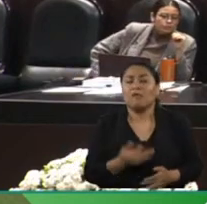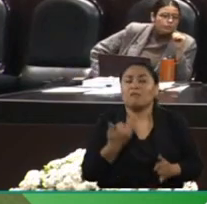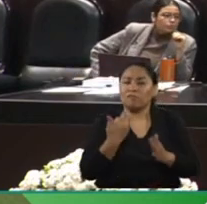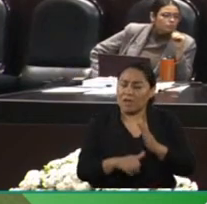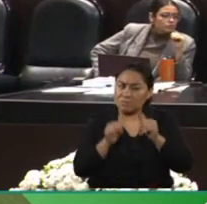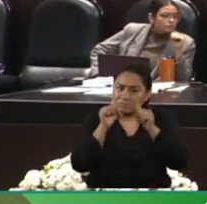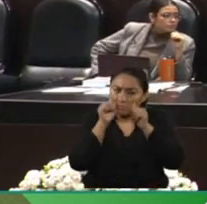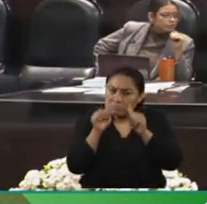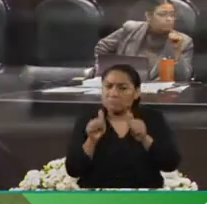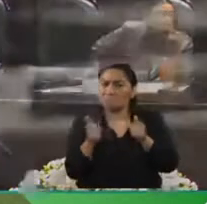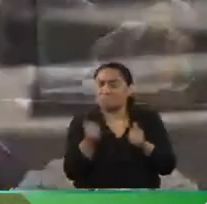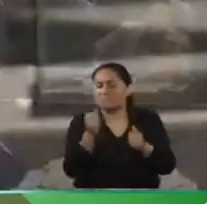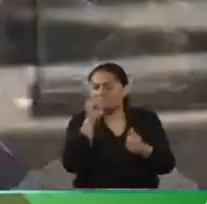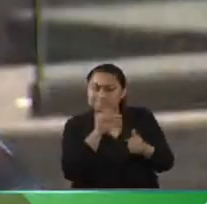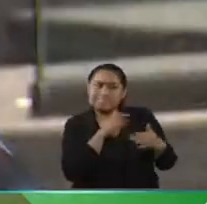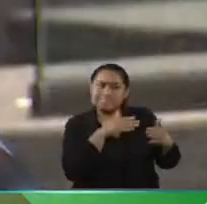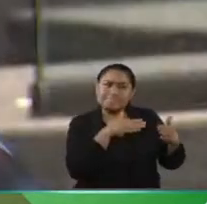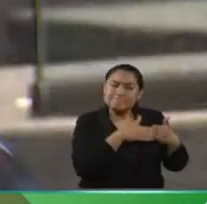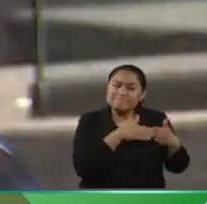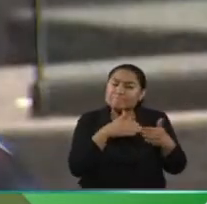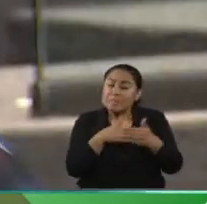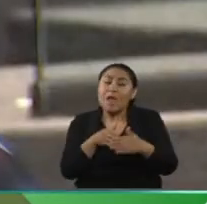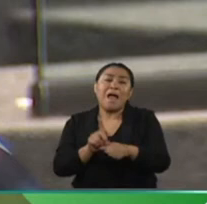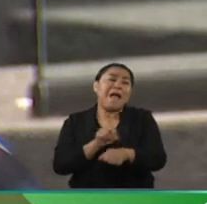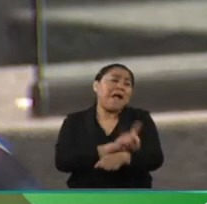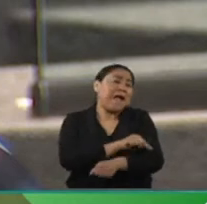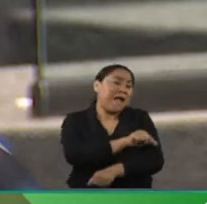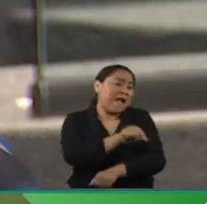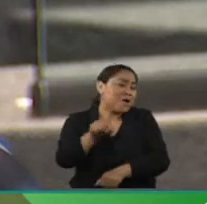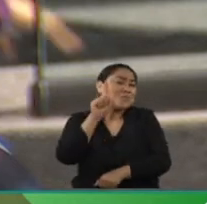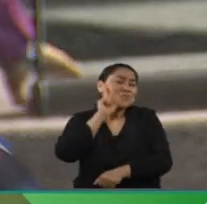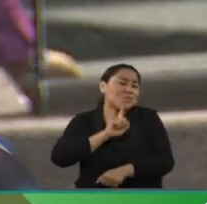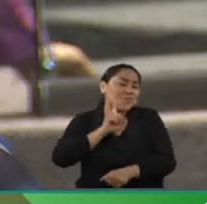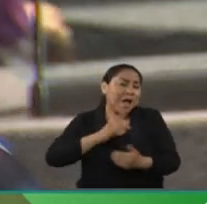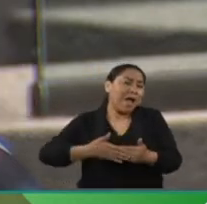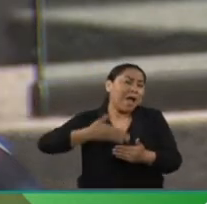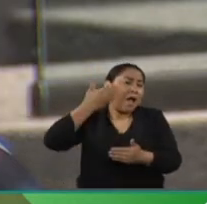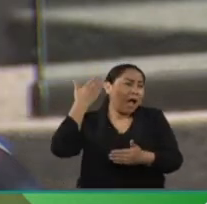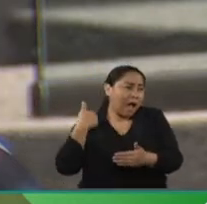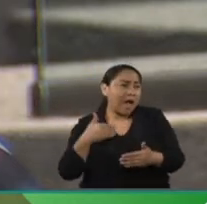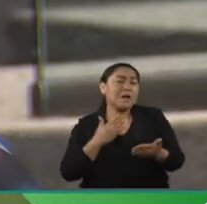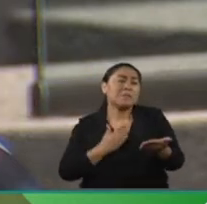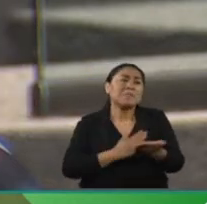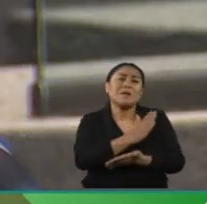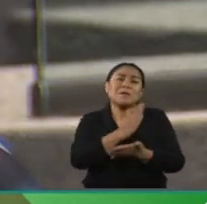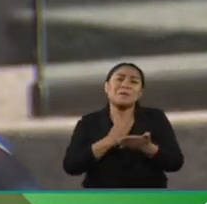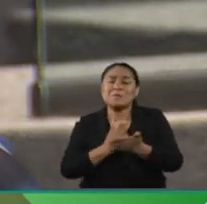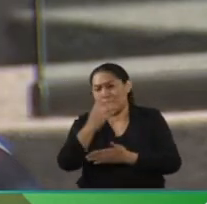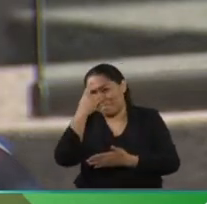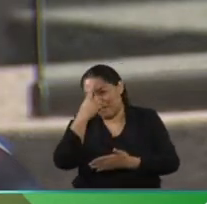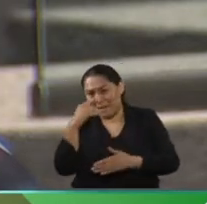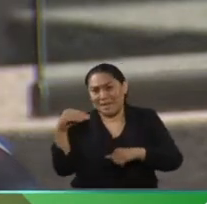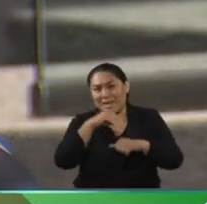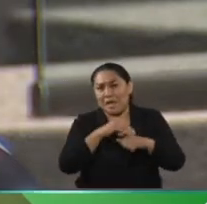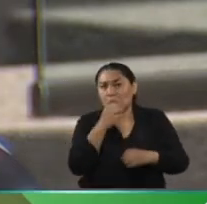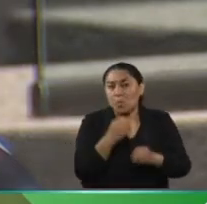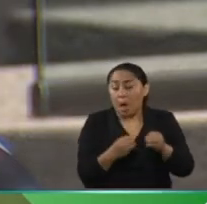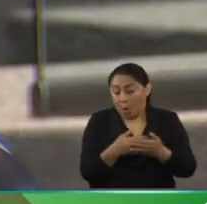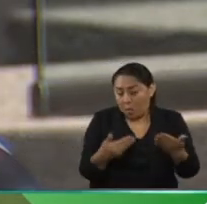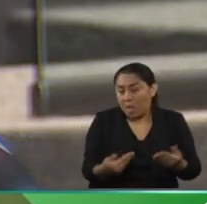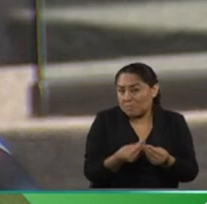barreras muros y techos que les tomó derribar a las mujeres para llegar a ocupar un cargo de impartición de